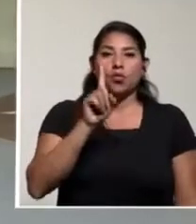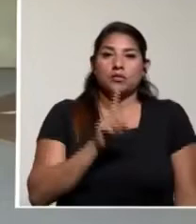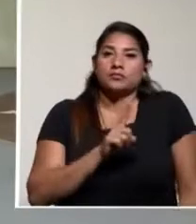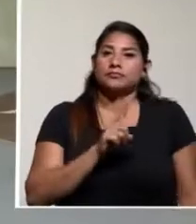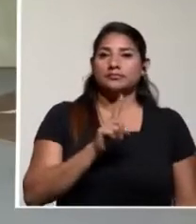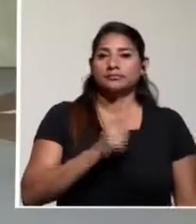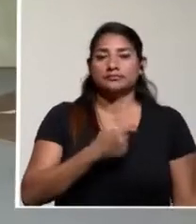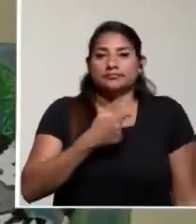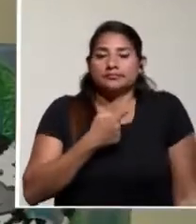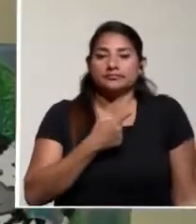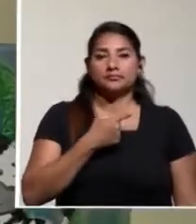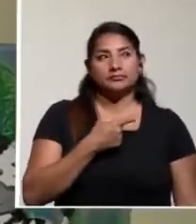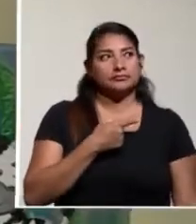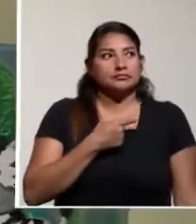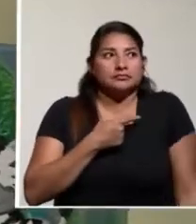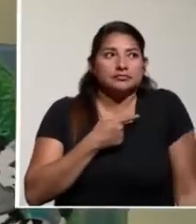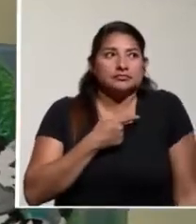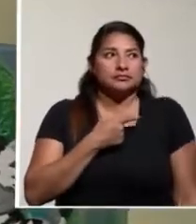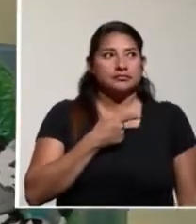Vamos.